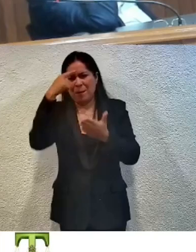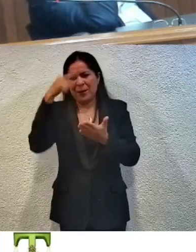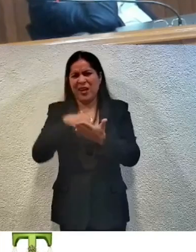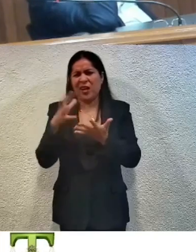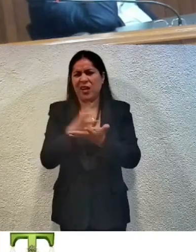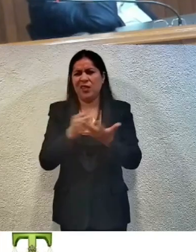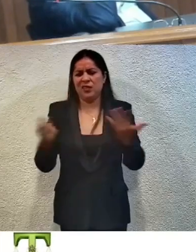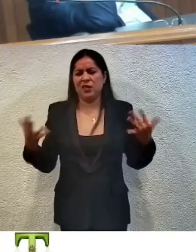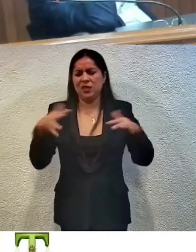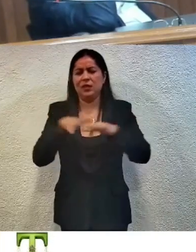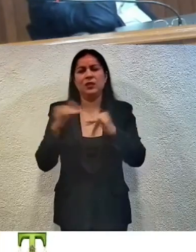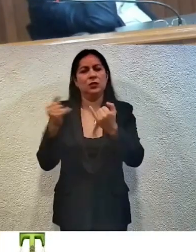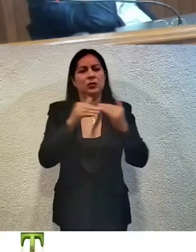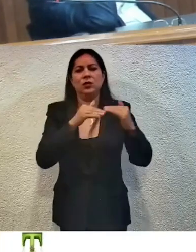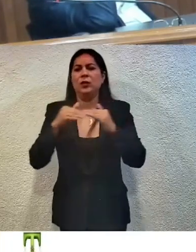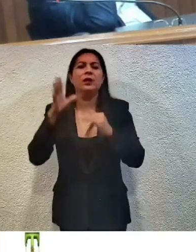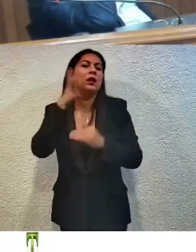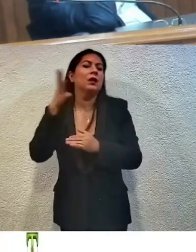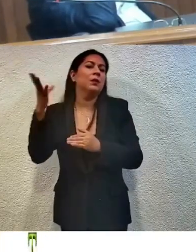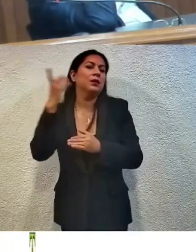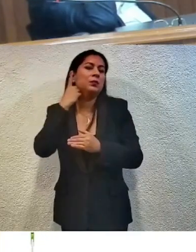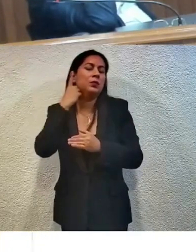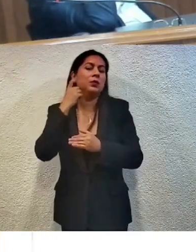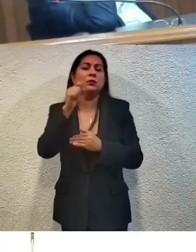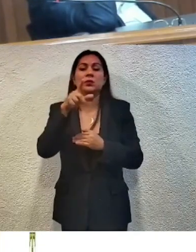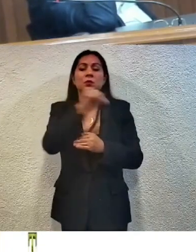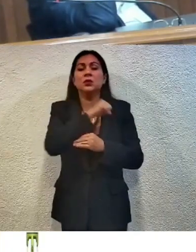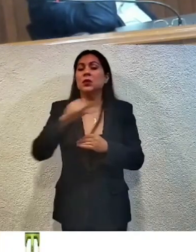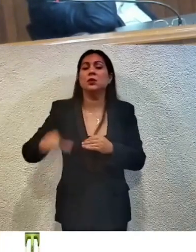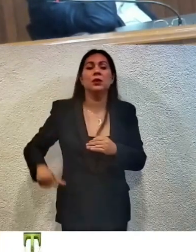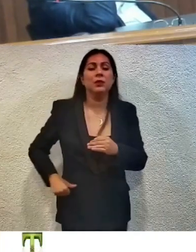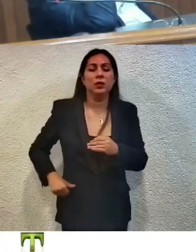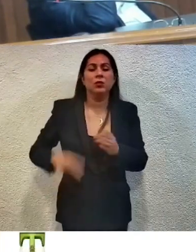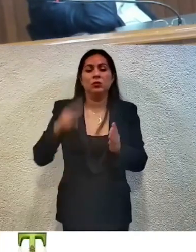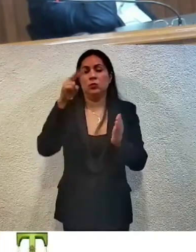garantizar la integración paritaria del Congreso del Estado y Ayuntamientos